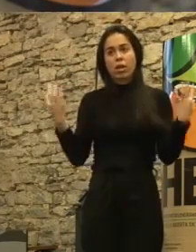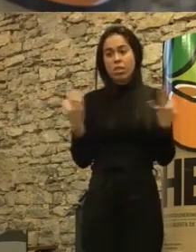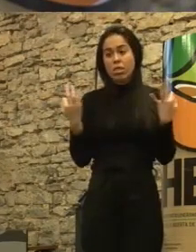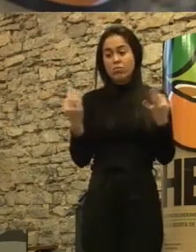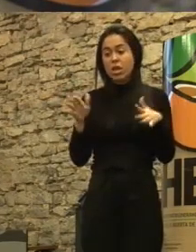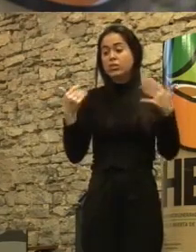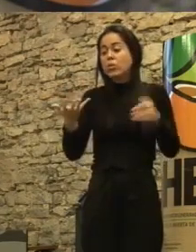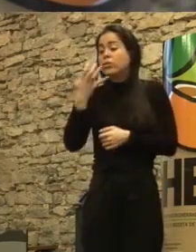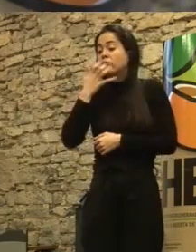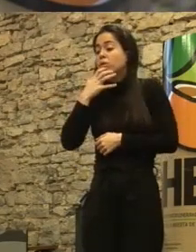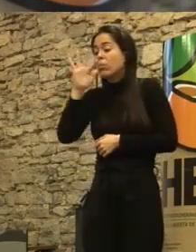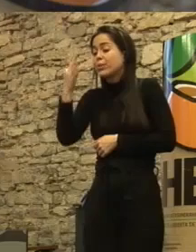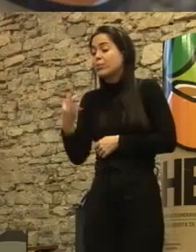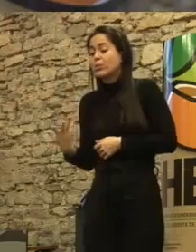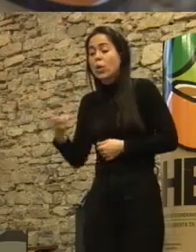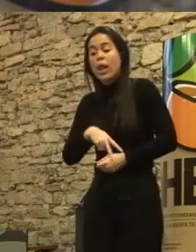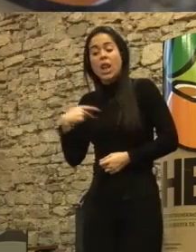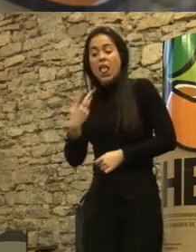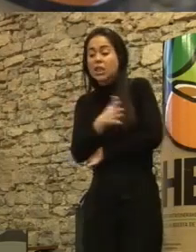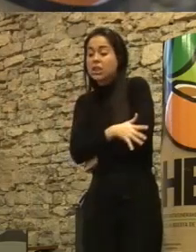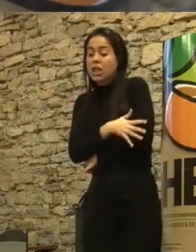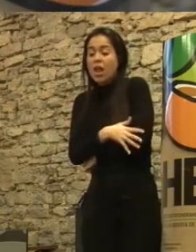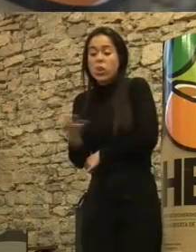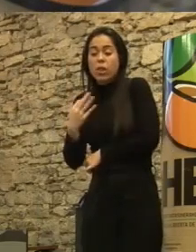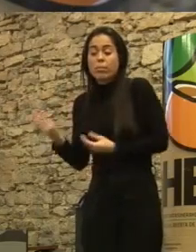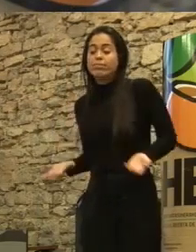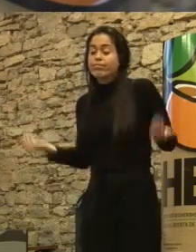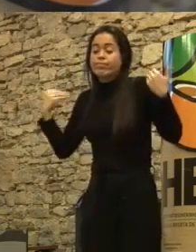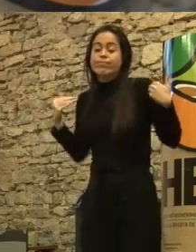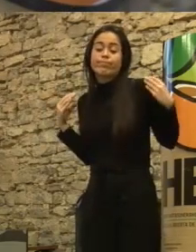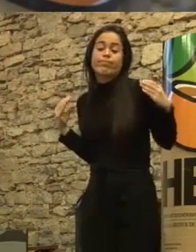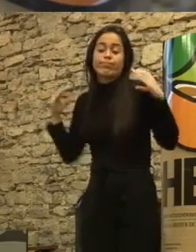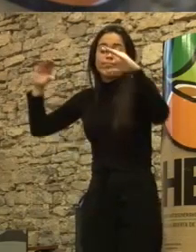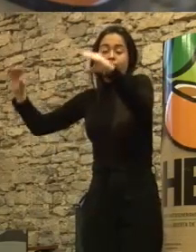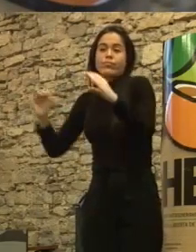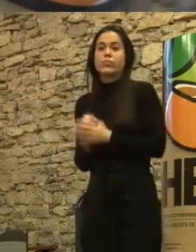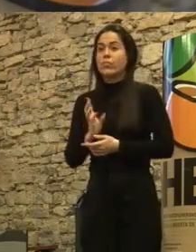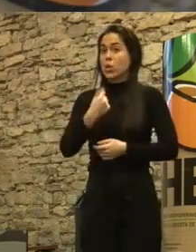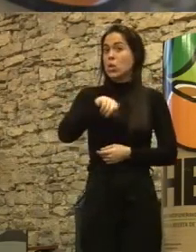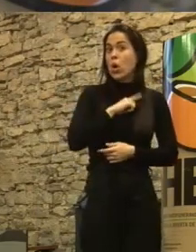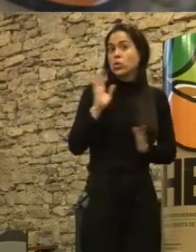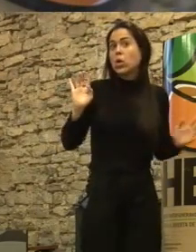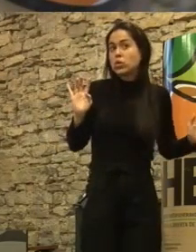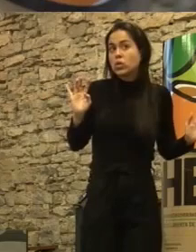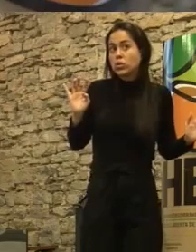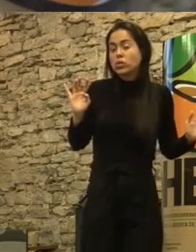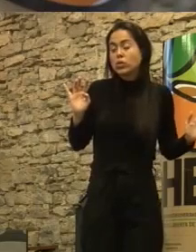con los presupuestos generales del Estado. Es decir, nosotros somos, según lo